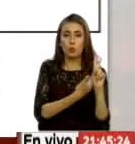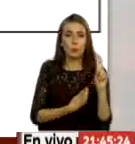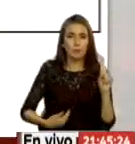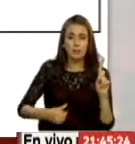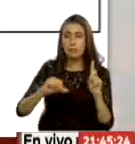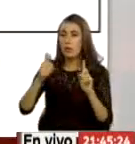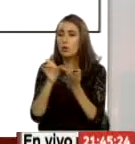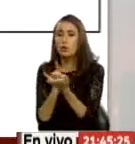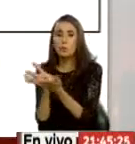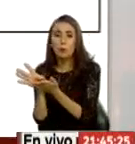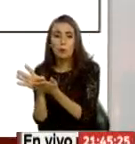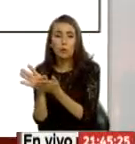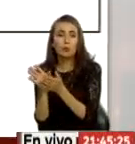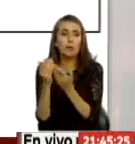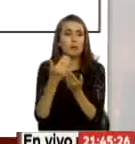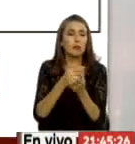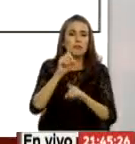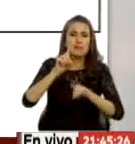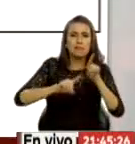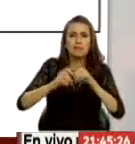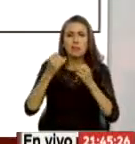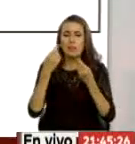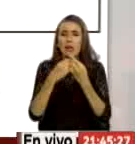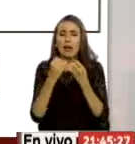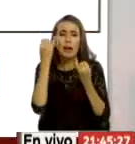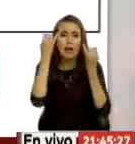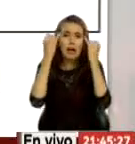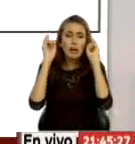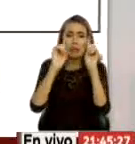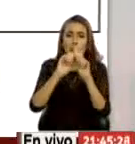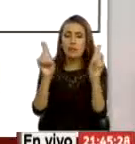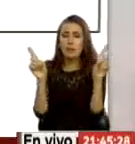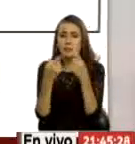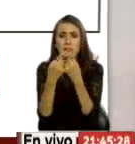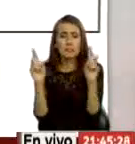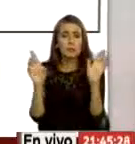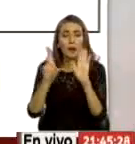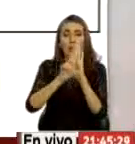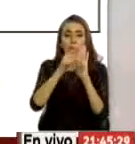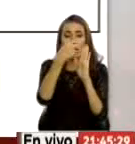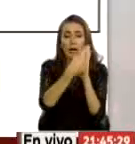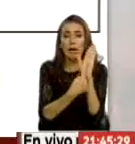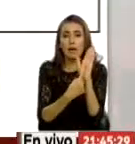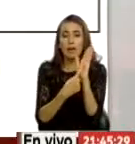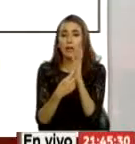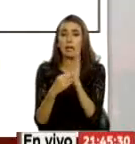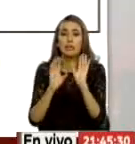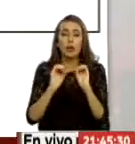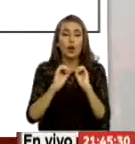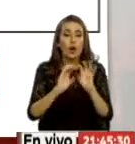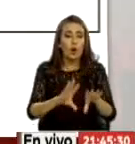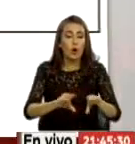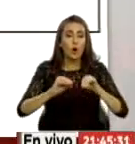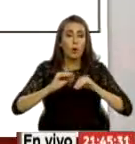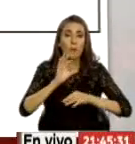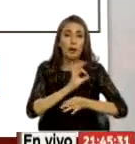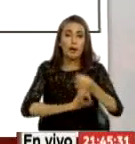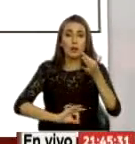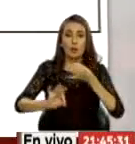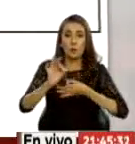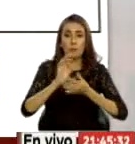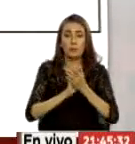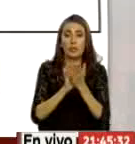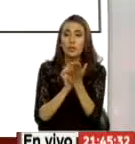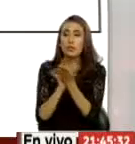otros y los otros, evidentemente, con la ley en la mano, recuperan sus cargos y destituyen